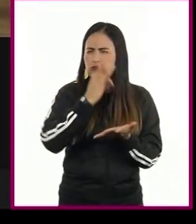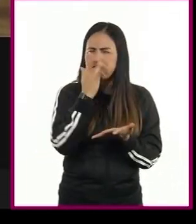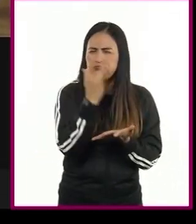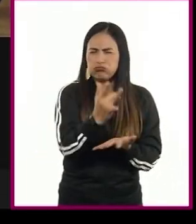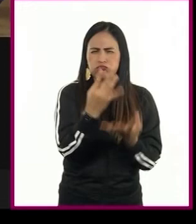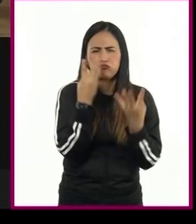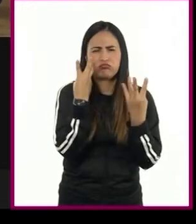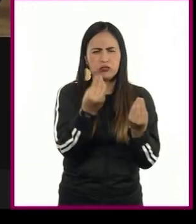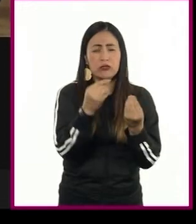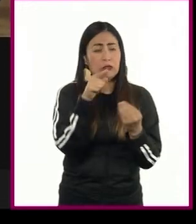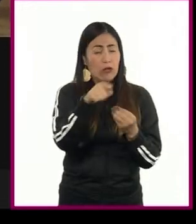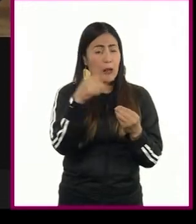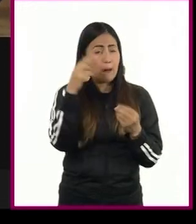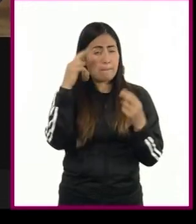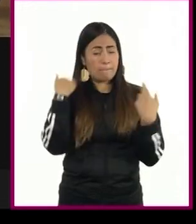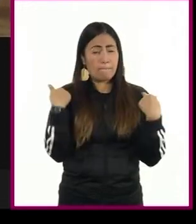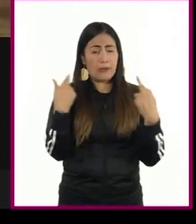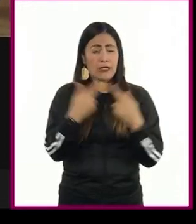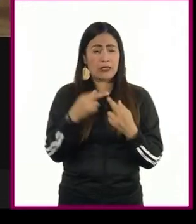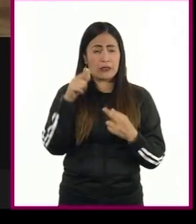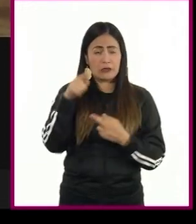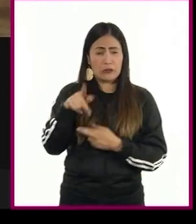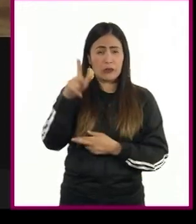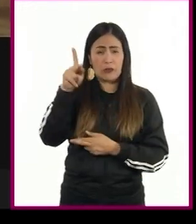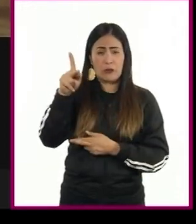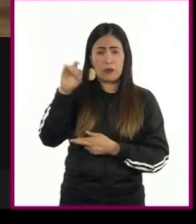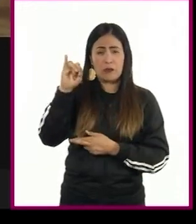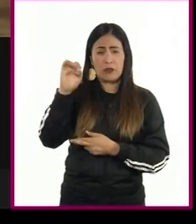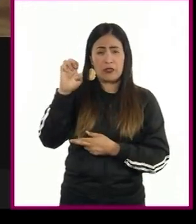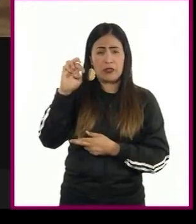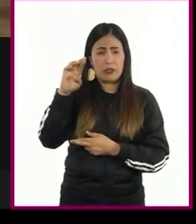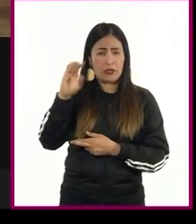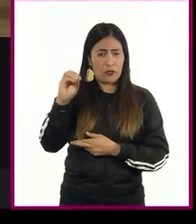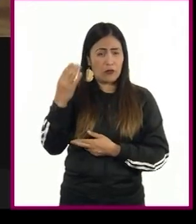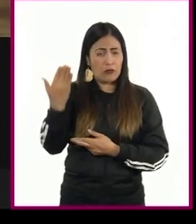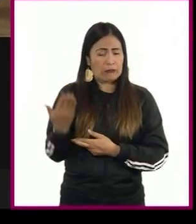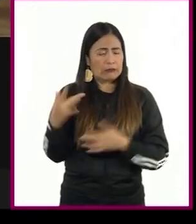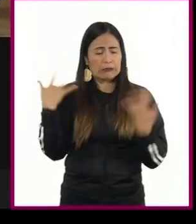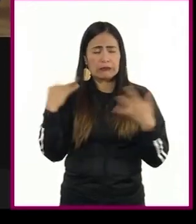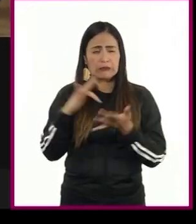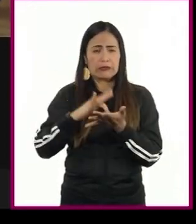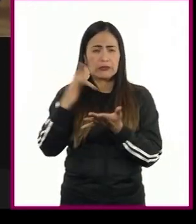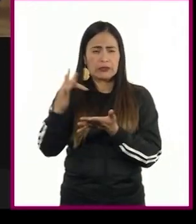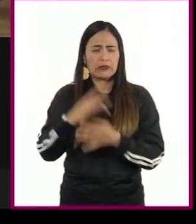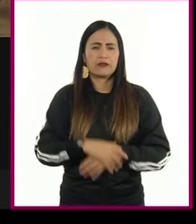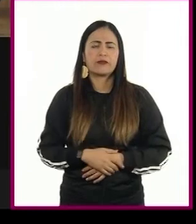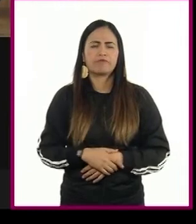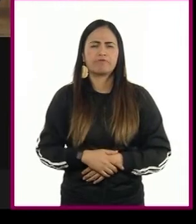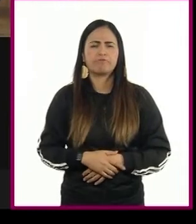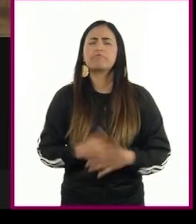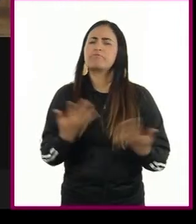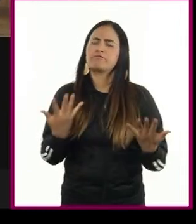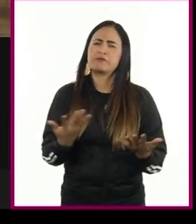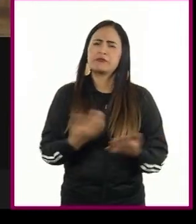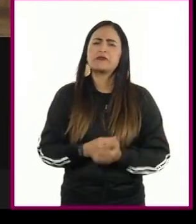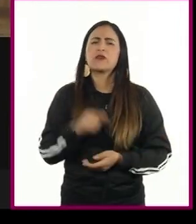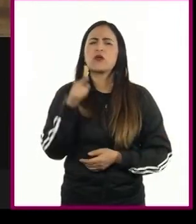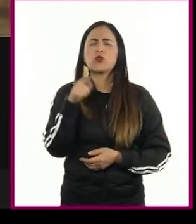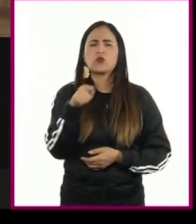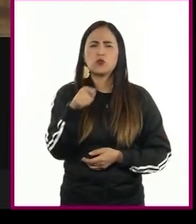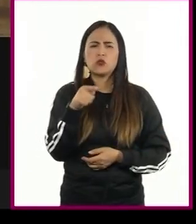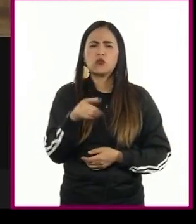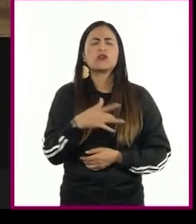maestro, Piero de la Francesca. Siguiendo con esta conversación, ¿podría platicarnos por qué razón es